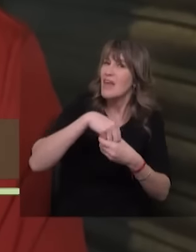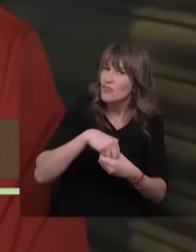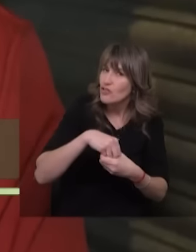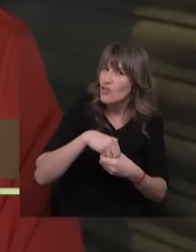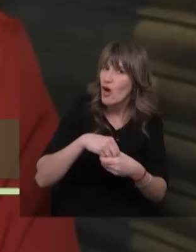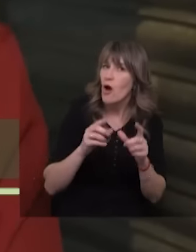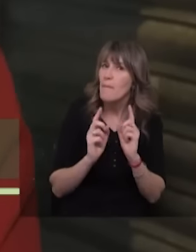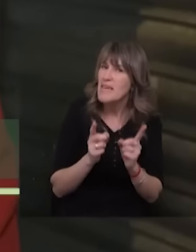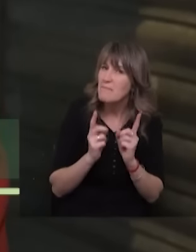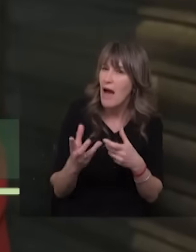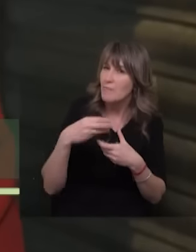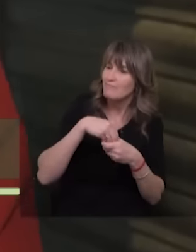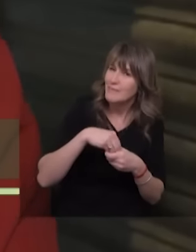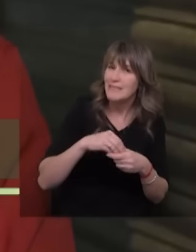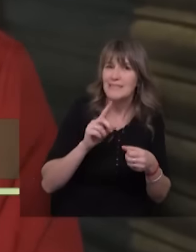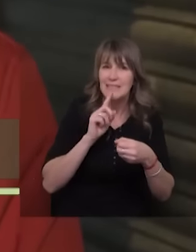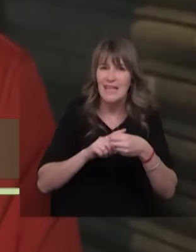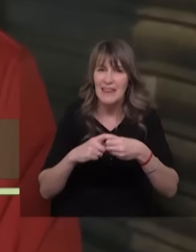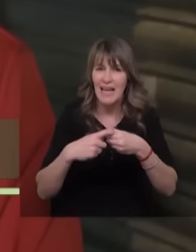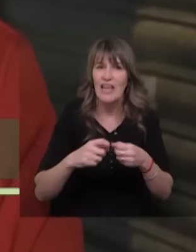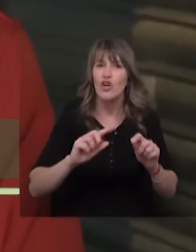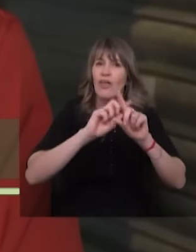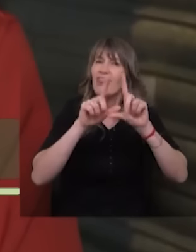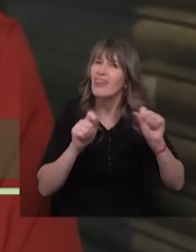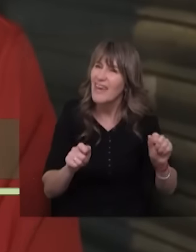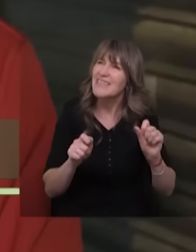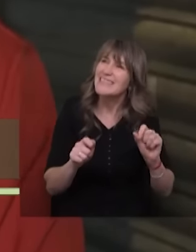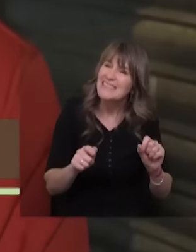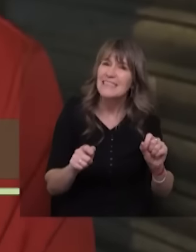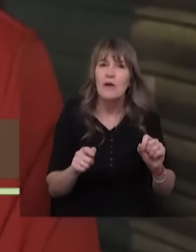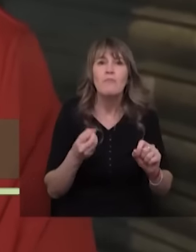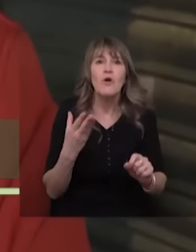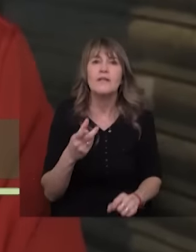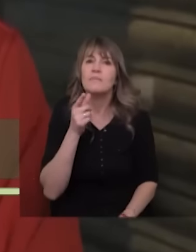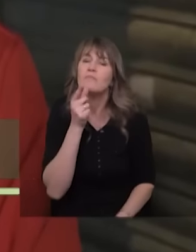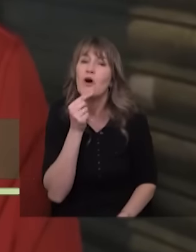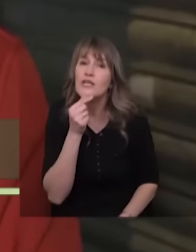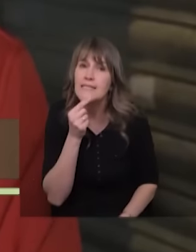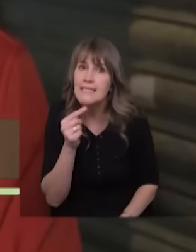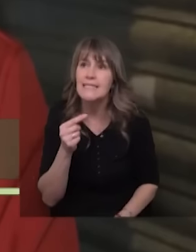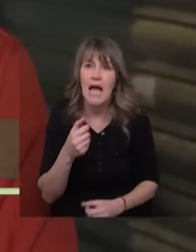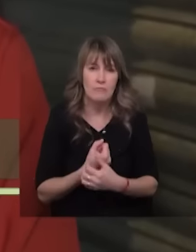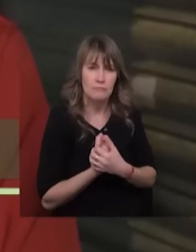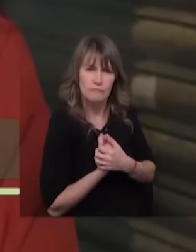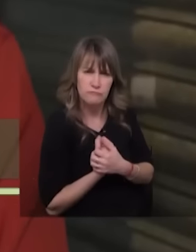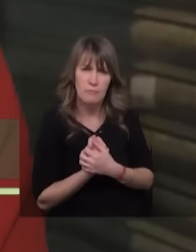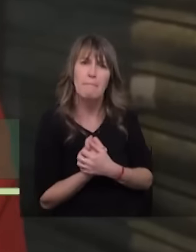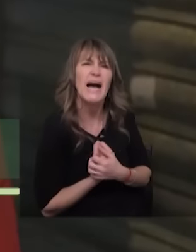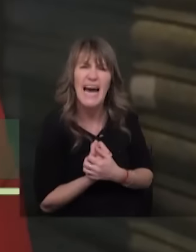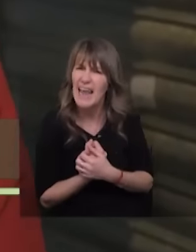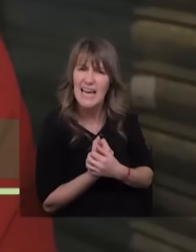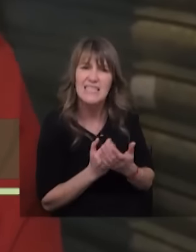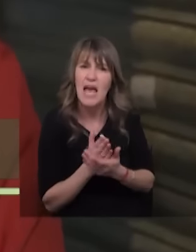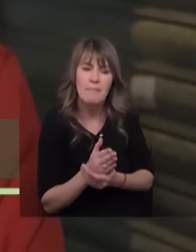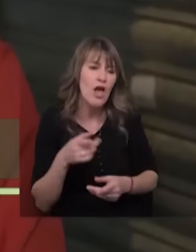de la misma organización sindical que nos nuclea a todos los trabajadores cuando la Policía Nacional y particular las fuerzas de choque son utilizadas para reprimir